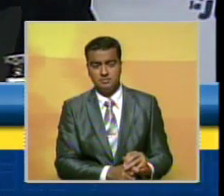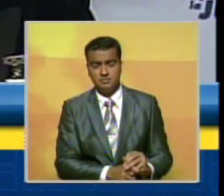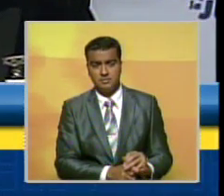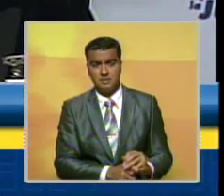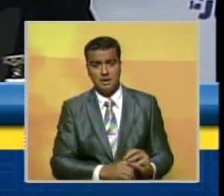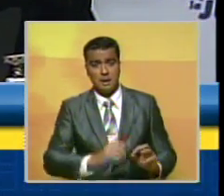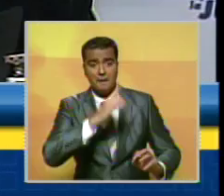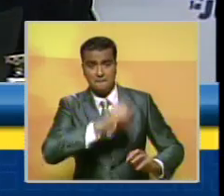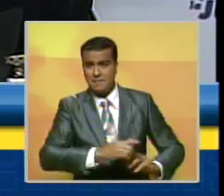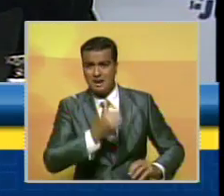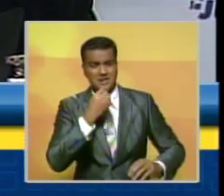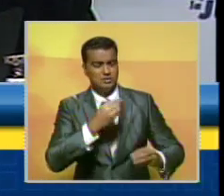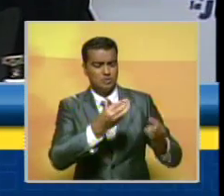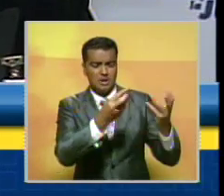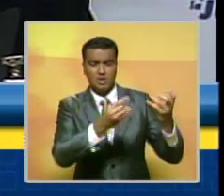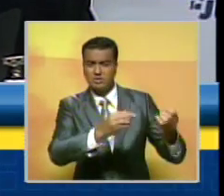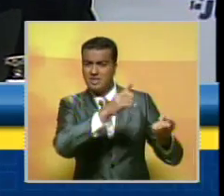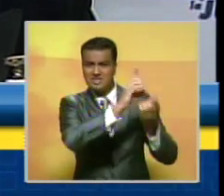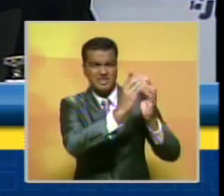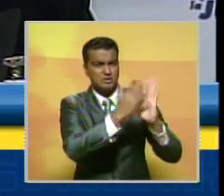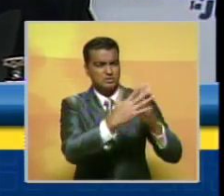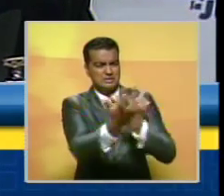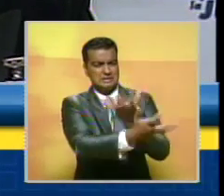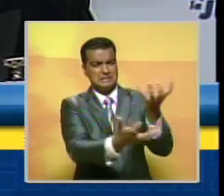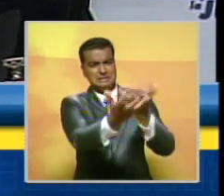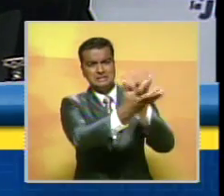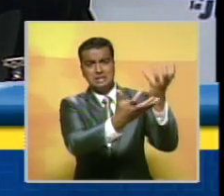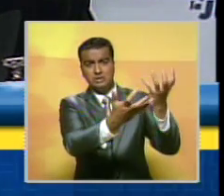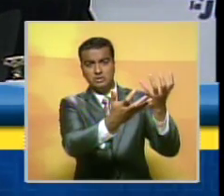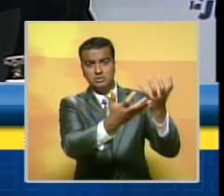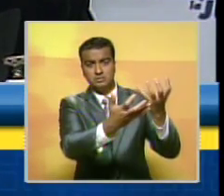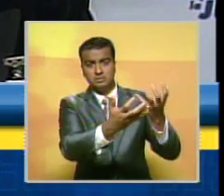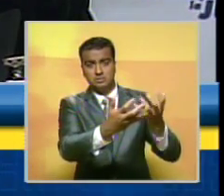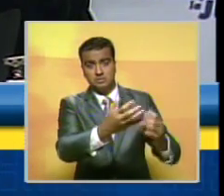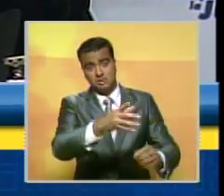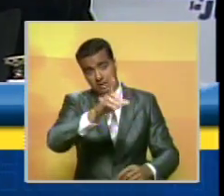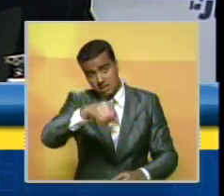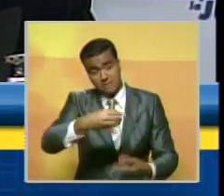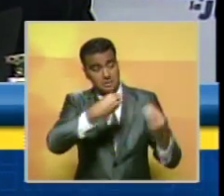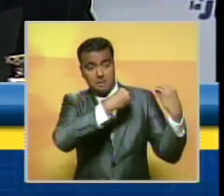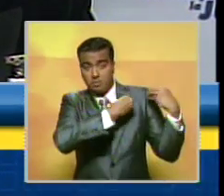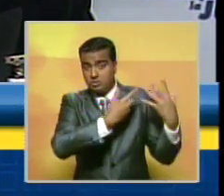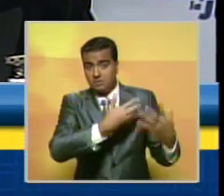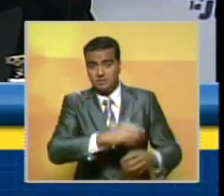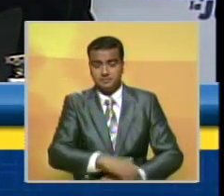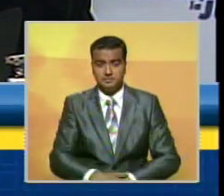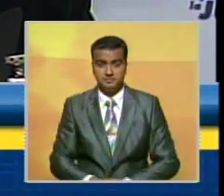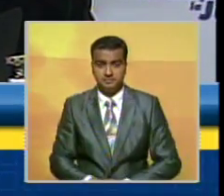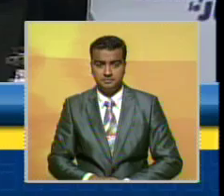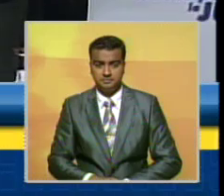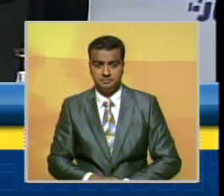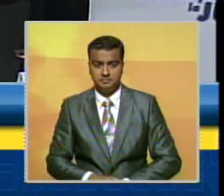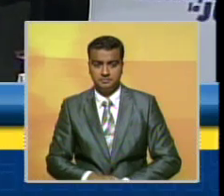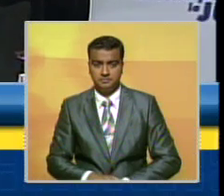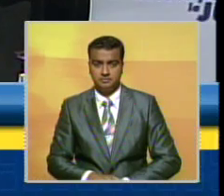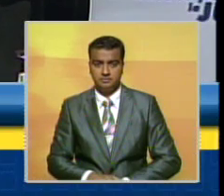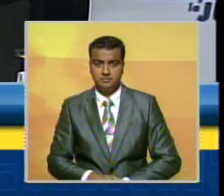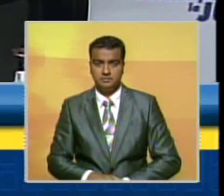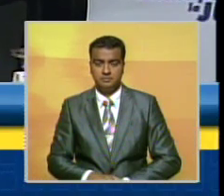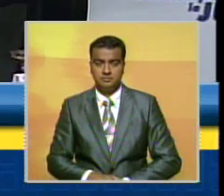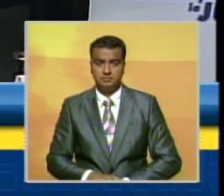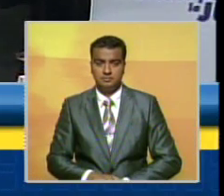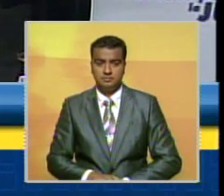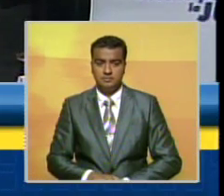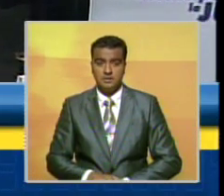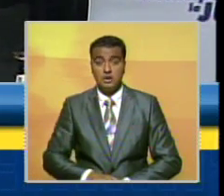daños, determinador en el delito de daños e incendio, que también están previstos en el Código Penal. Pero en este caso,